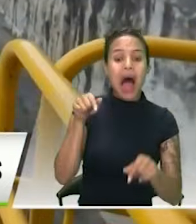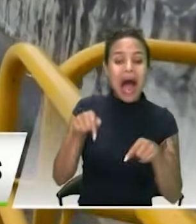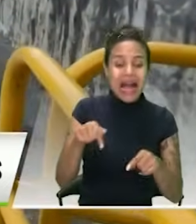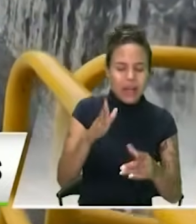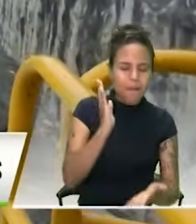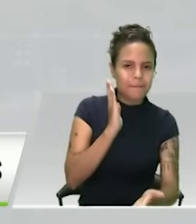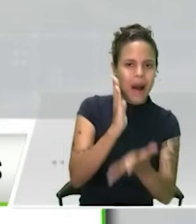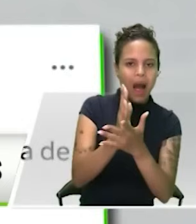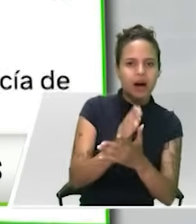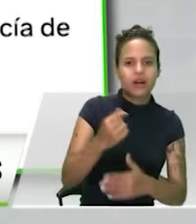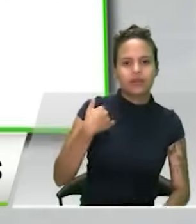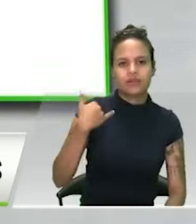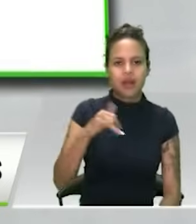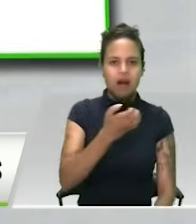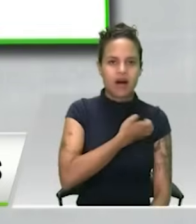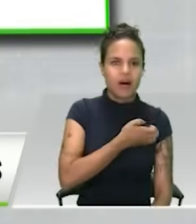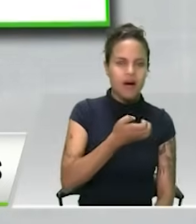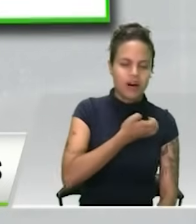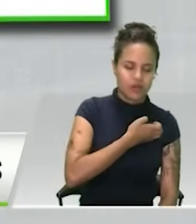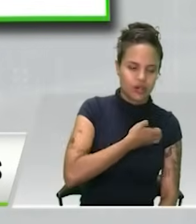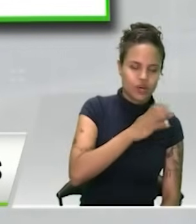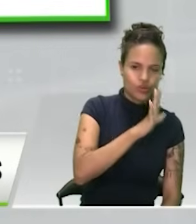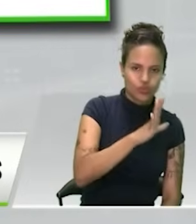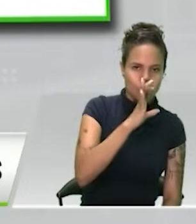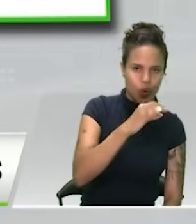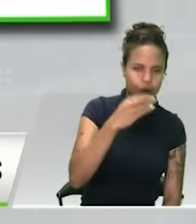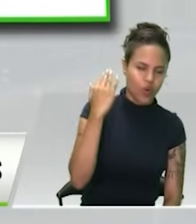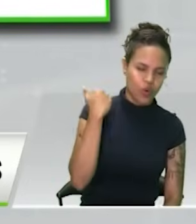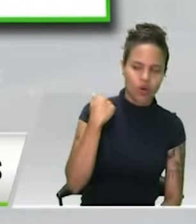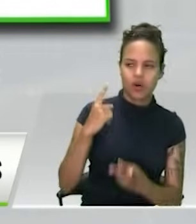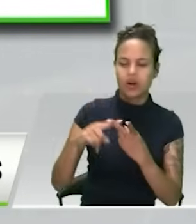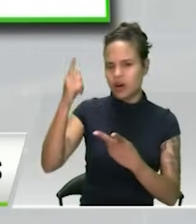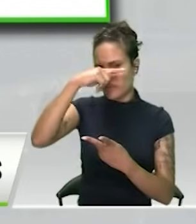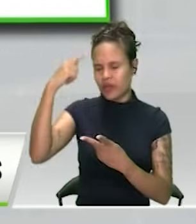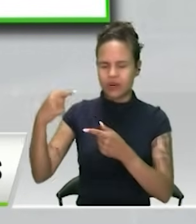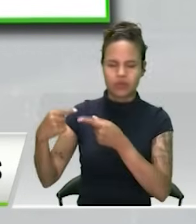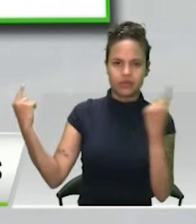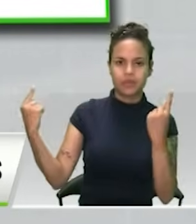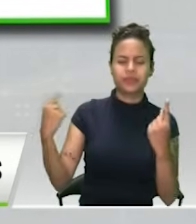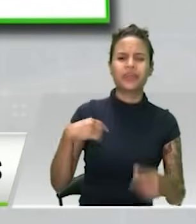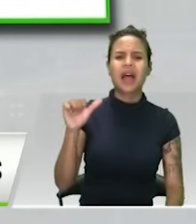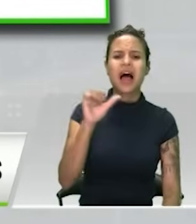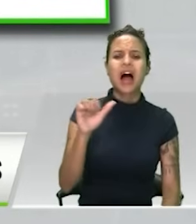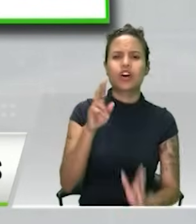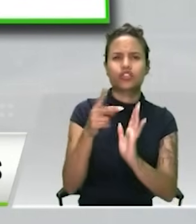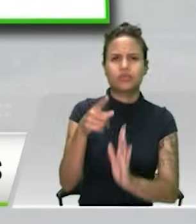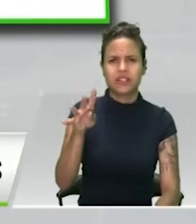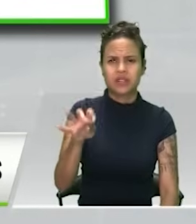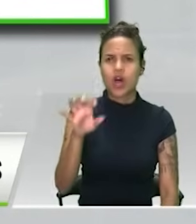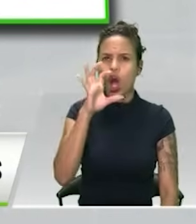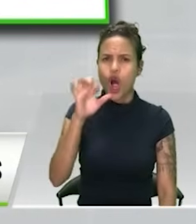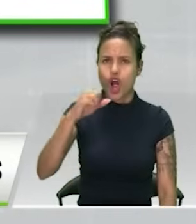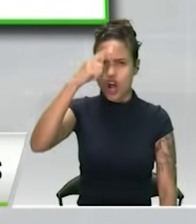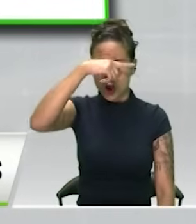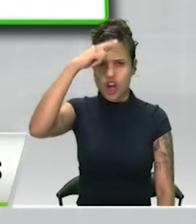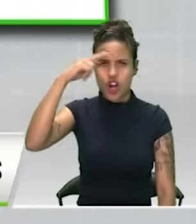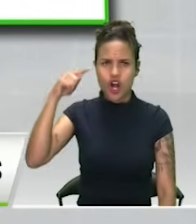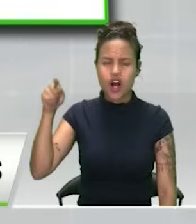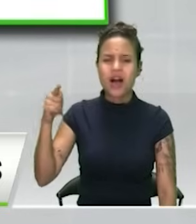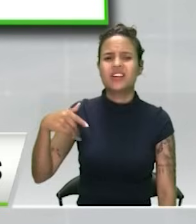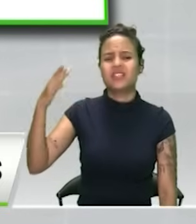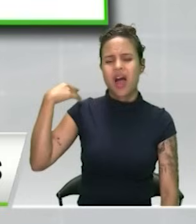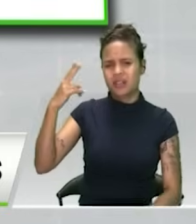dos exalcaldes. Desde agosto de 2019, siendo alcalde Federico Gutiérrez, se conocía de dictamen